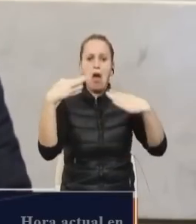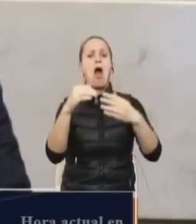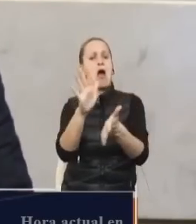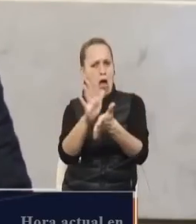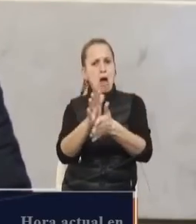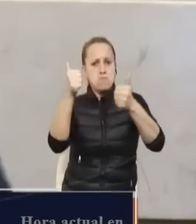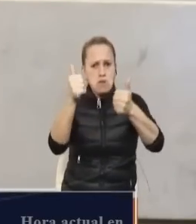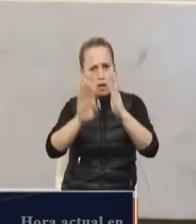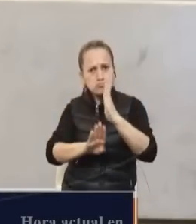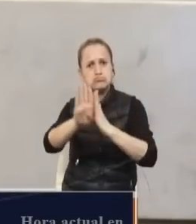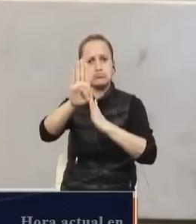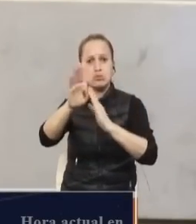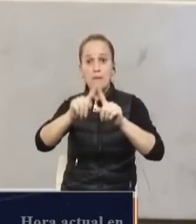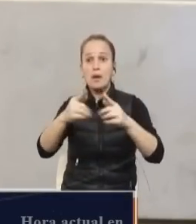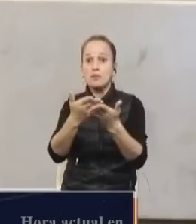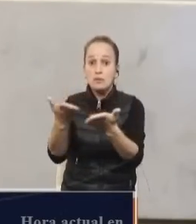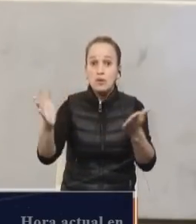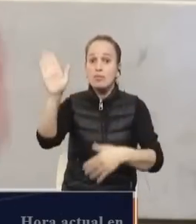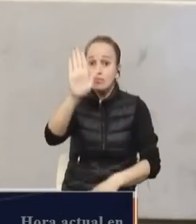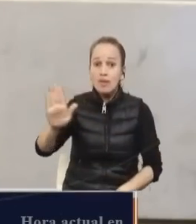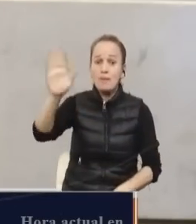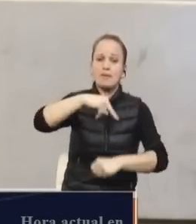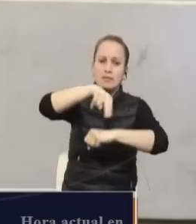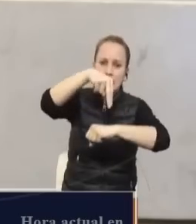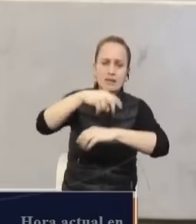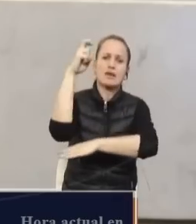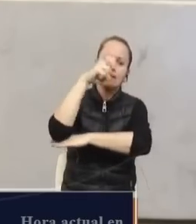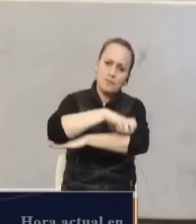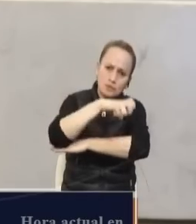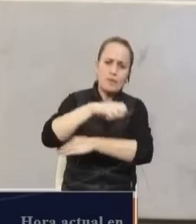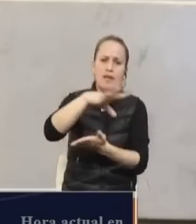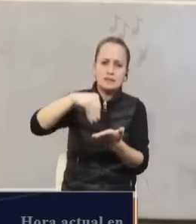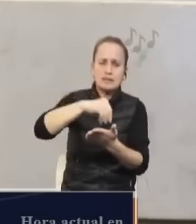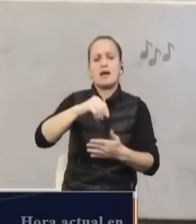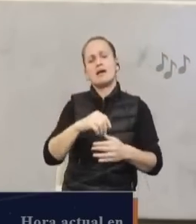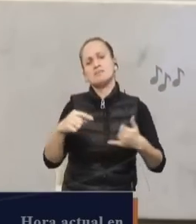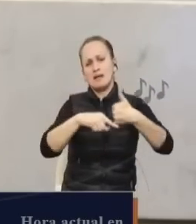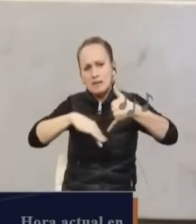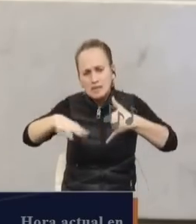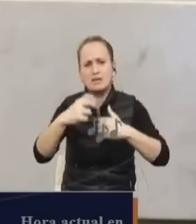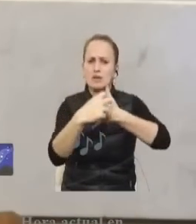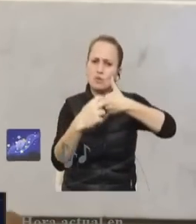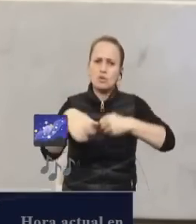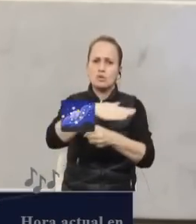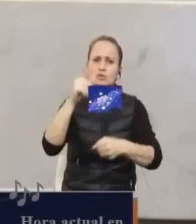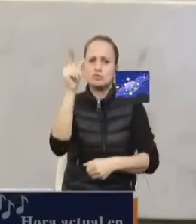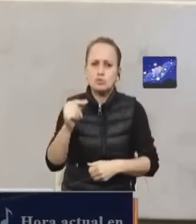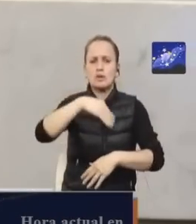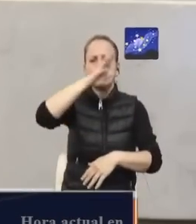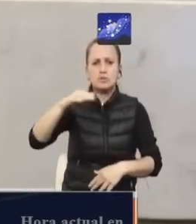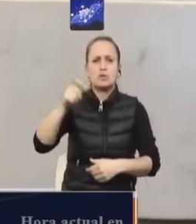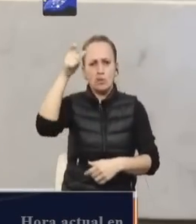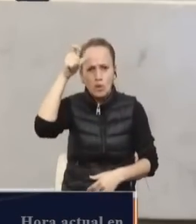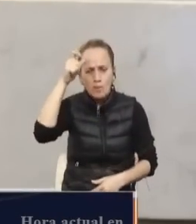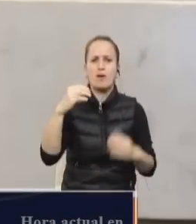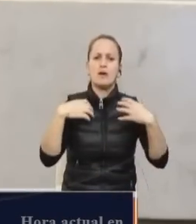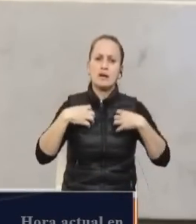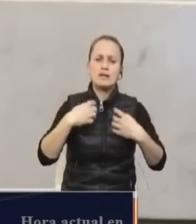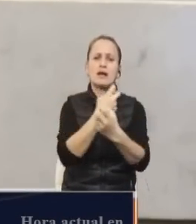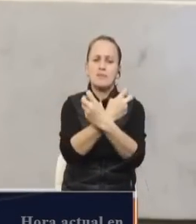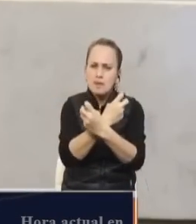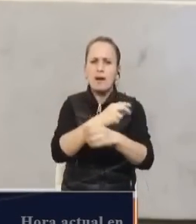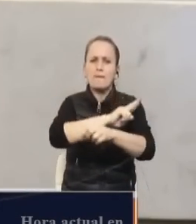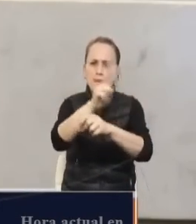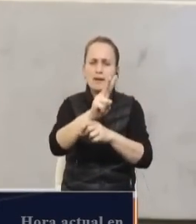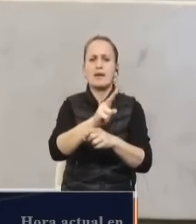bien. Pero son los colombianos de departamentos como Nariño, Putumayo, Santander, Amazonas, Cauca, Chocó, Cundinamarca, Sucre, Antioquia, Córdoba, Caquetá, Huila,